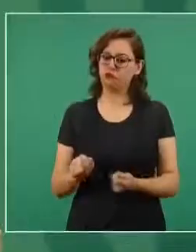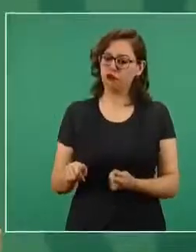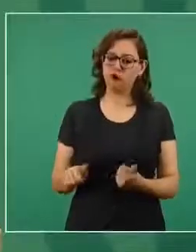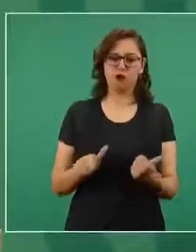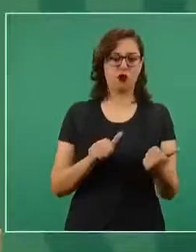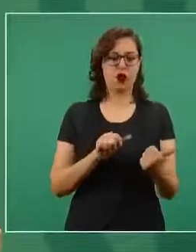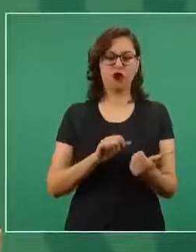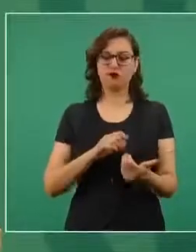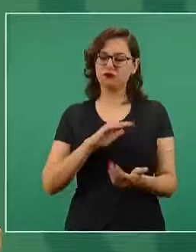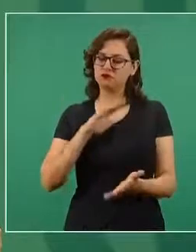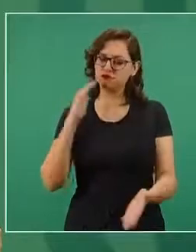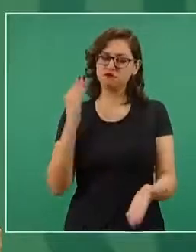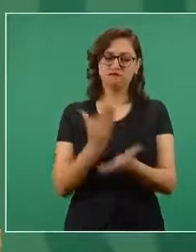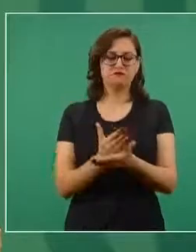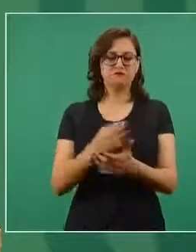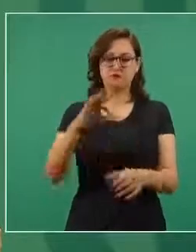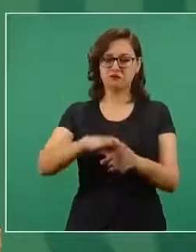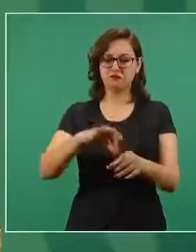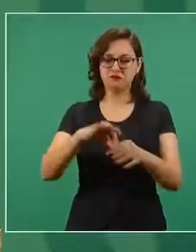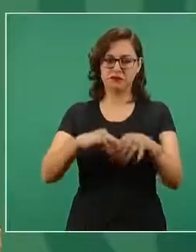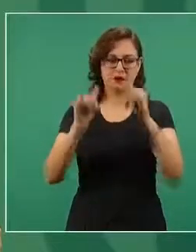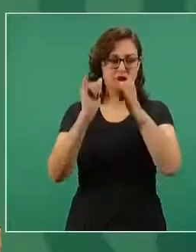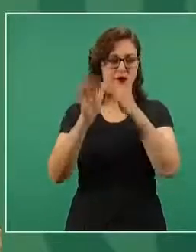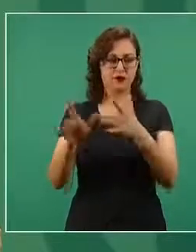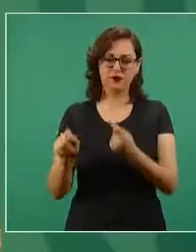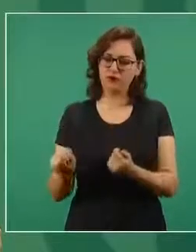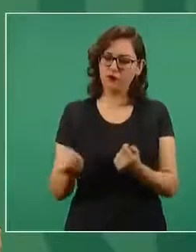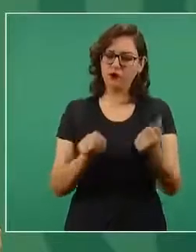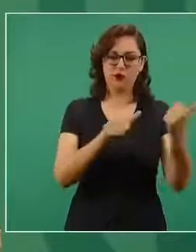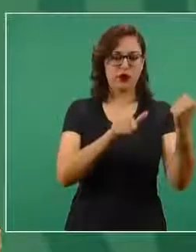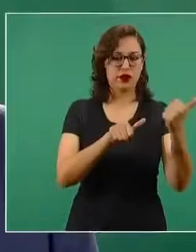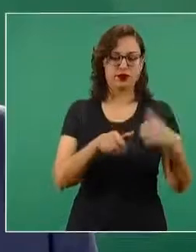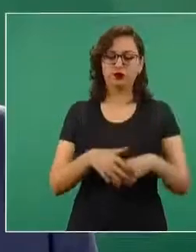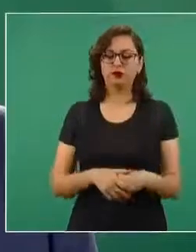desterrar el fraude electoral. Tiene que haber democracia,